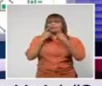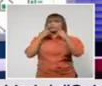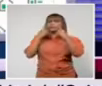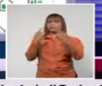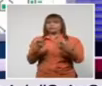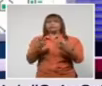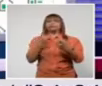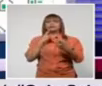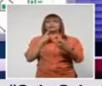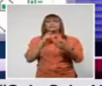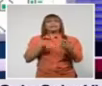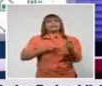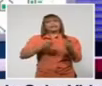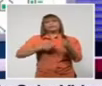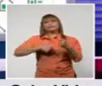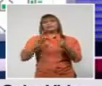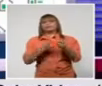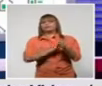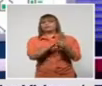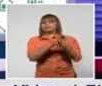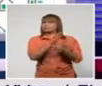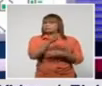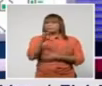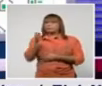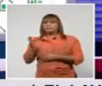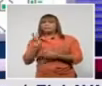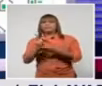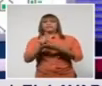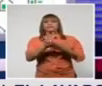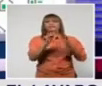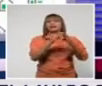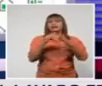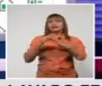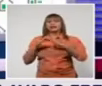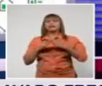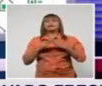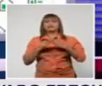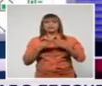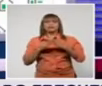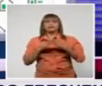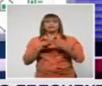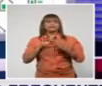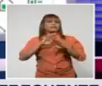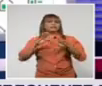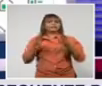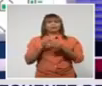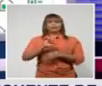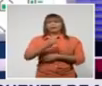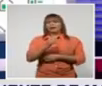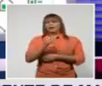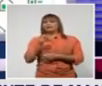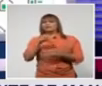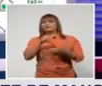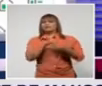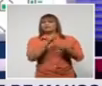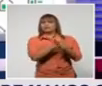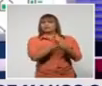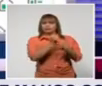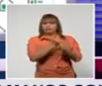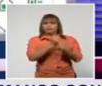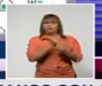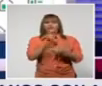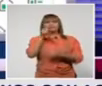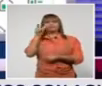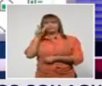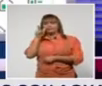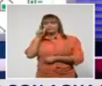enfrentamiento a la COVID-19, como el pesquisaje, la calidad en la atención primaria, también el rigor en cada uno de los centros de trabajo y la vigilancia oportuna en